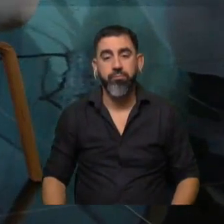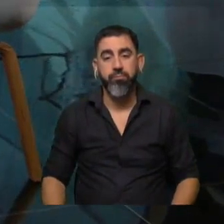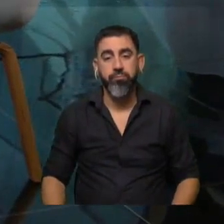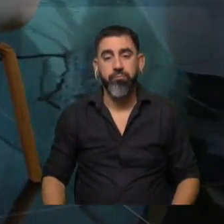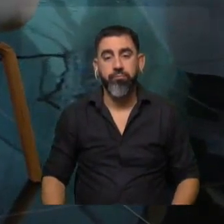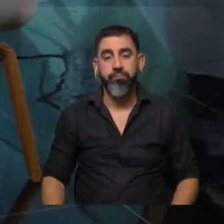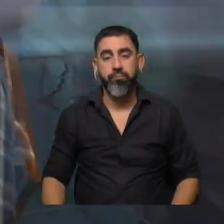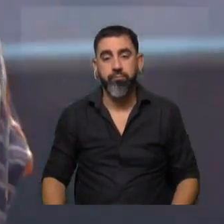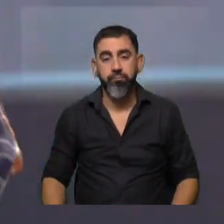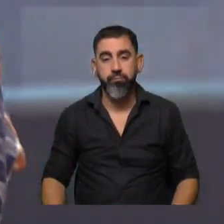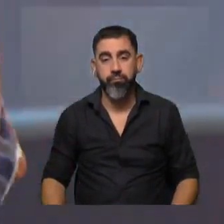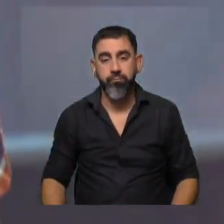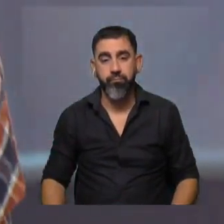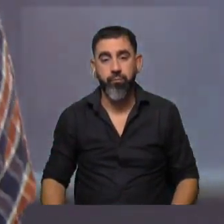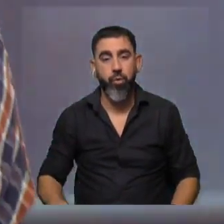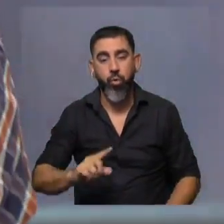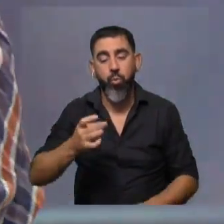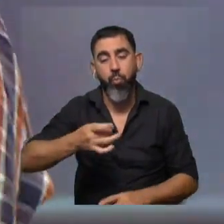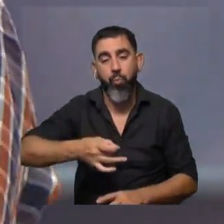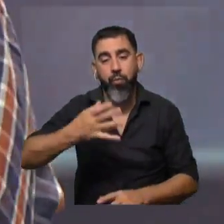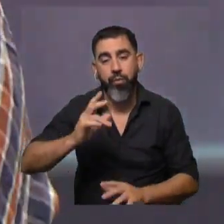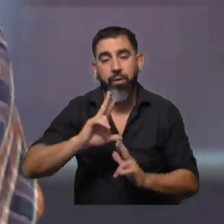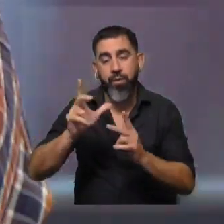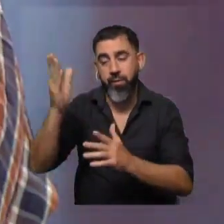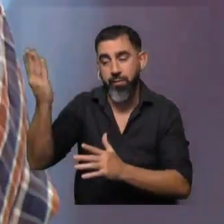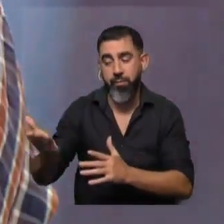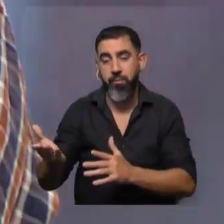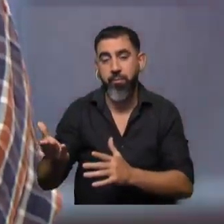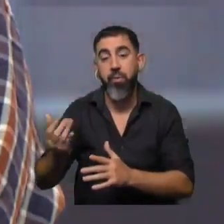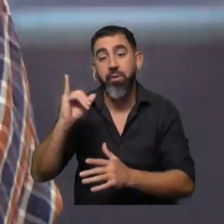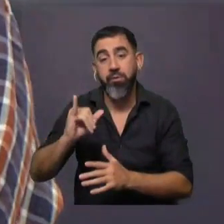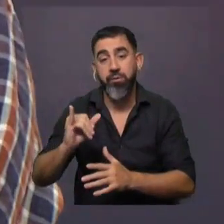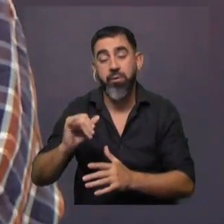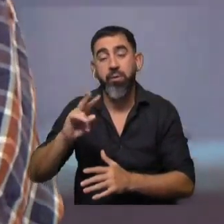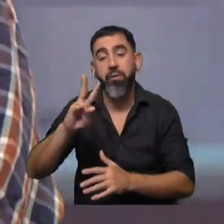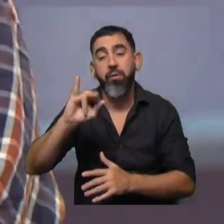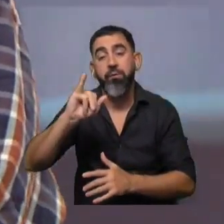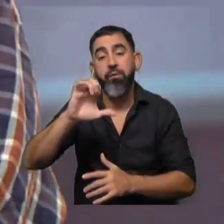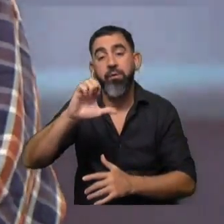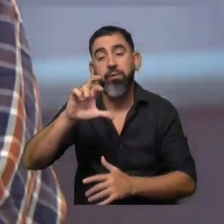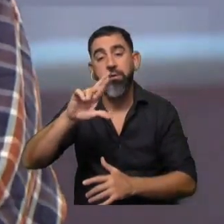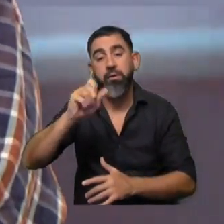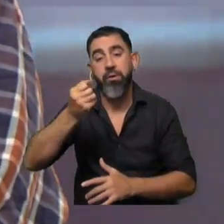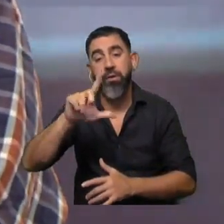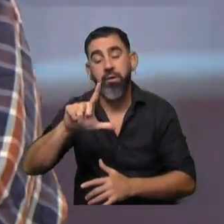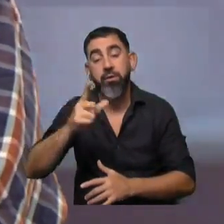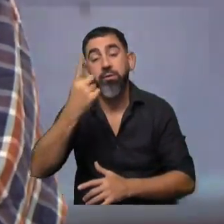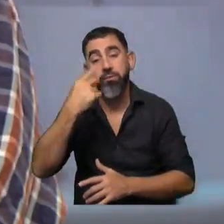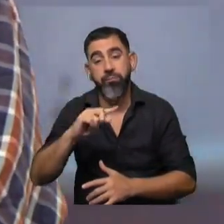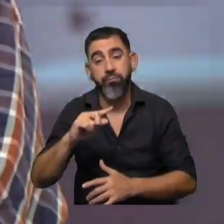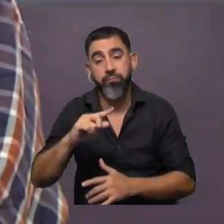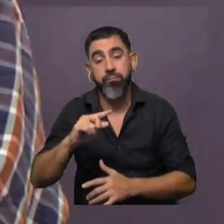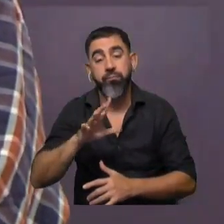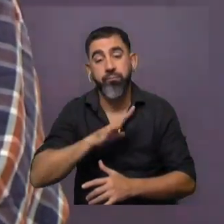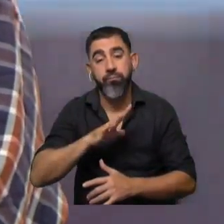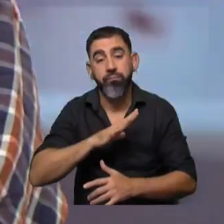Bueno, yo no soy experto en esto, mejor que lo diga Chester, pero sí que es una leishmaniasis visceral. Entonces lo que va a generar